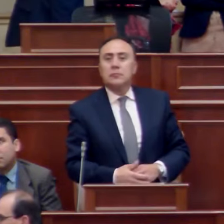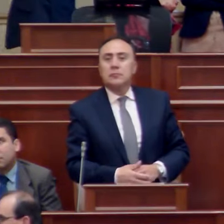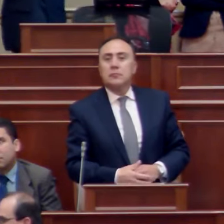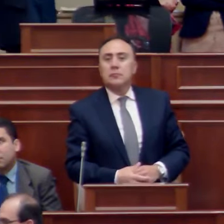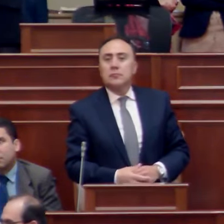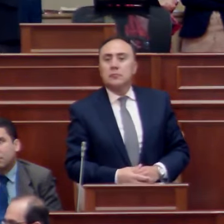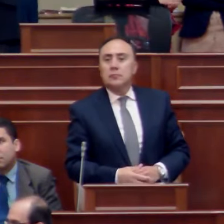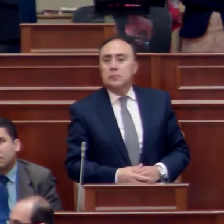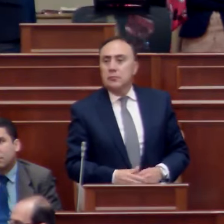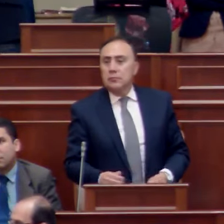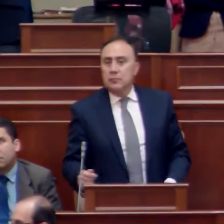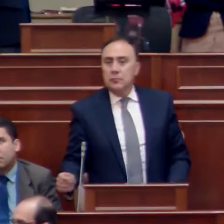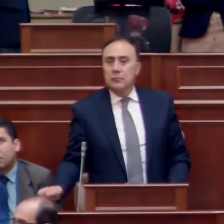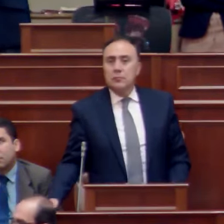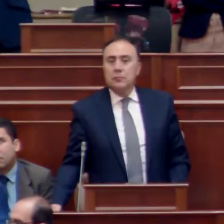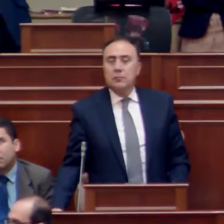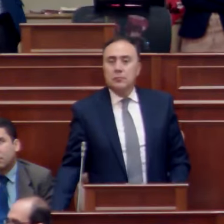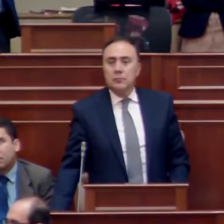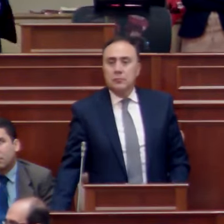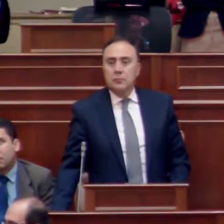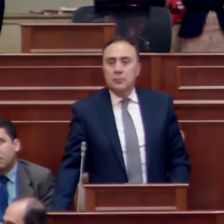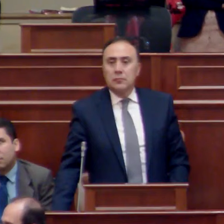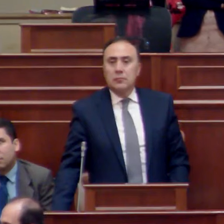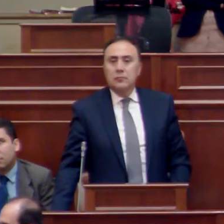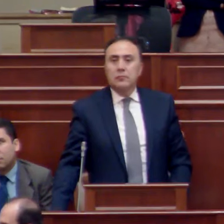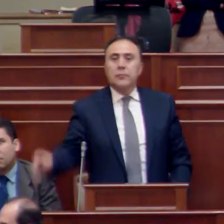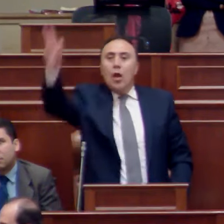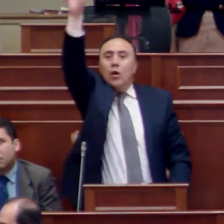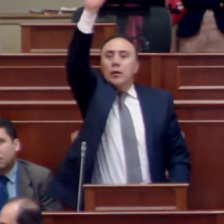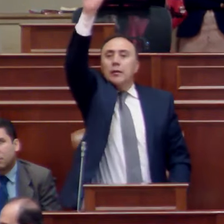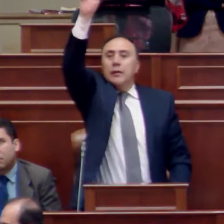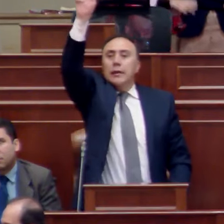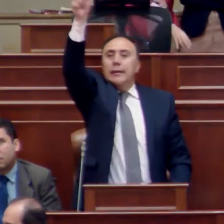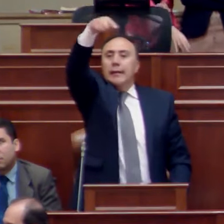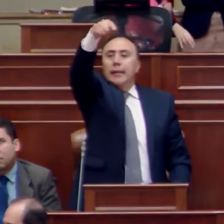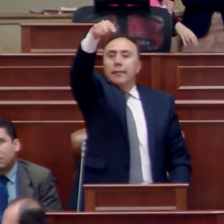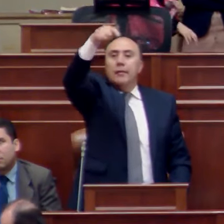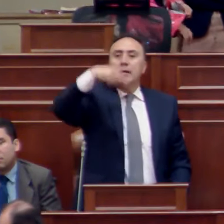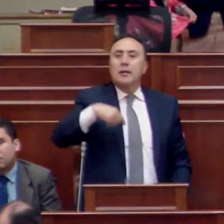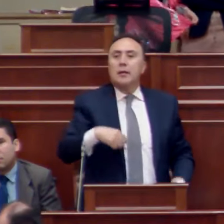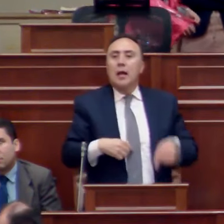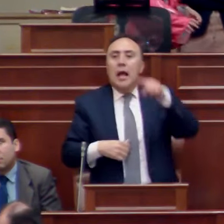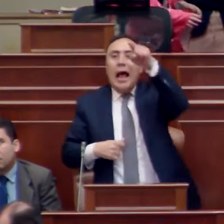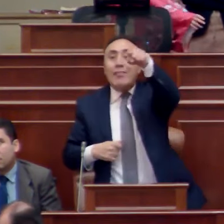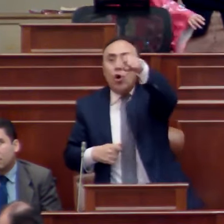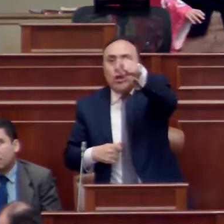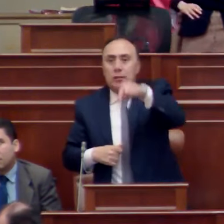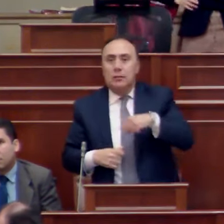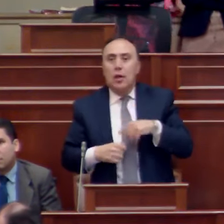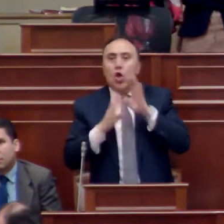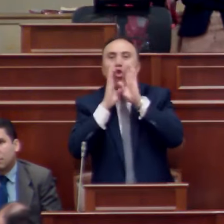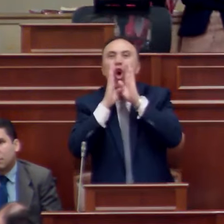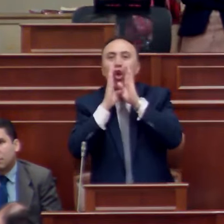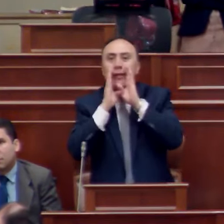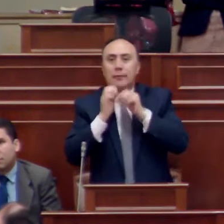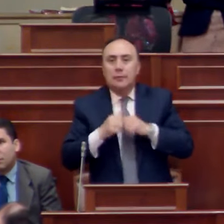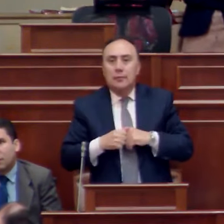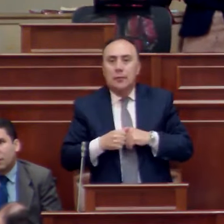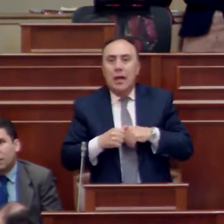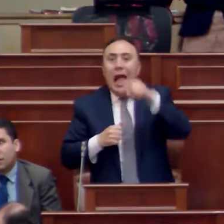Salazar Gracias presidente tengo una observación en elto el proyecto